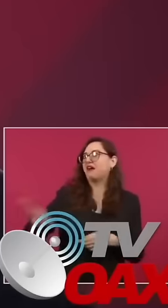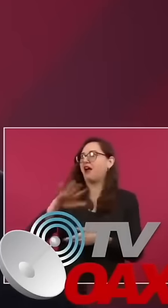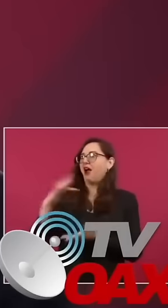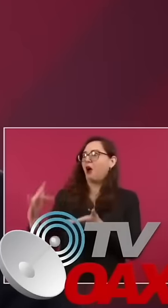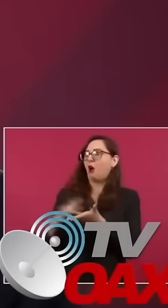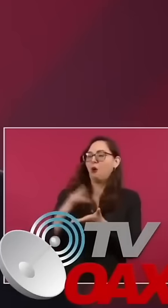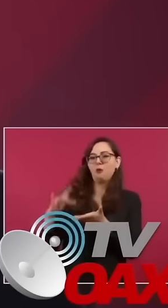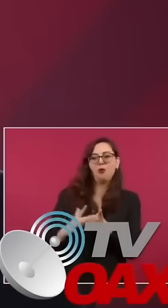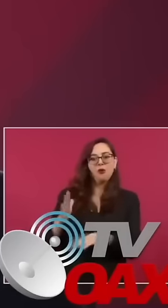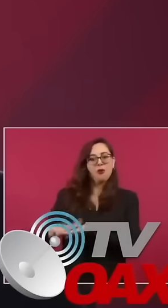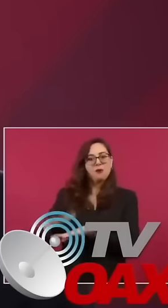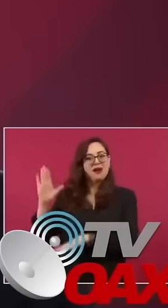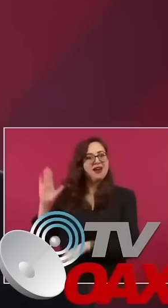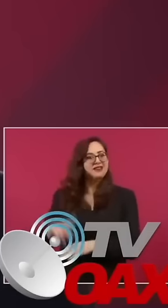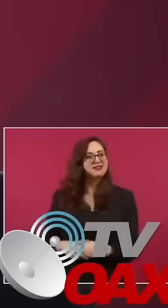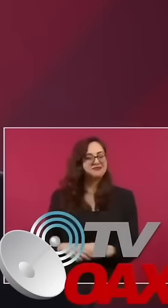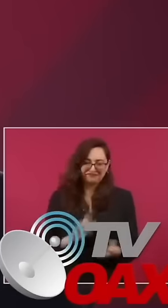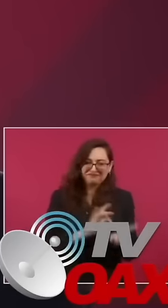entonces